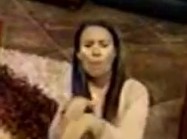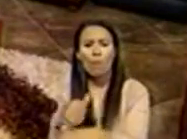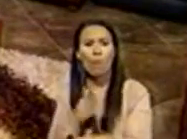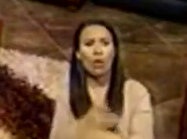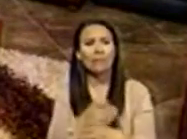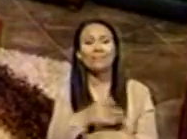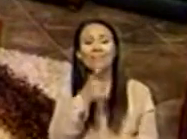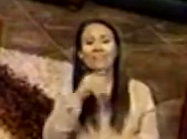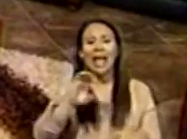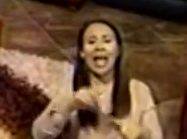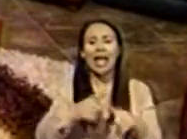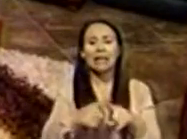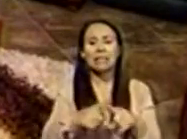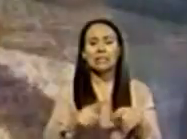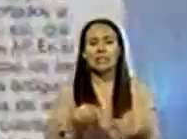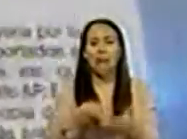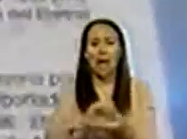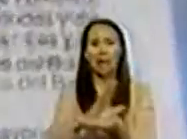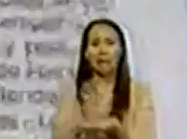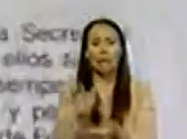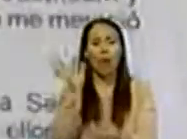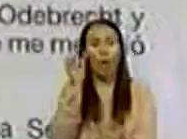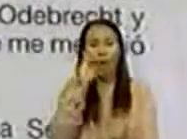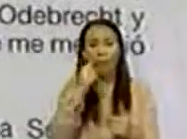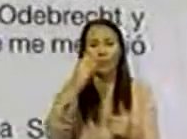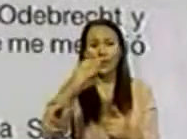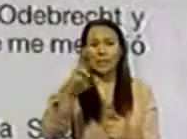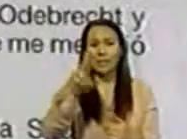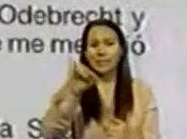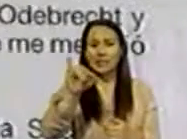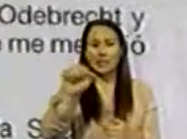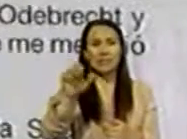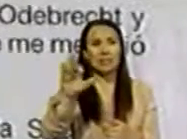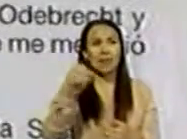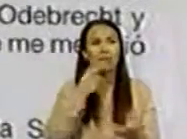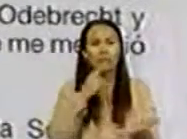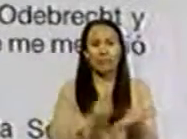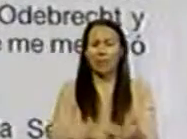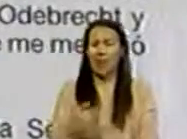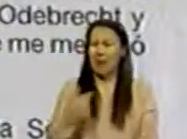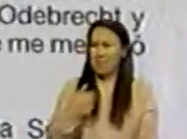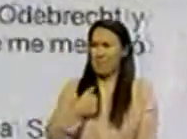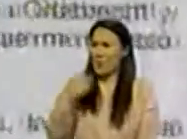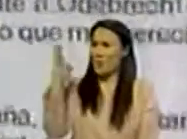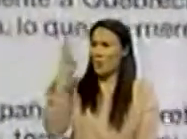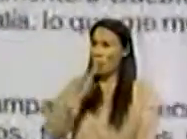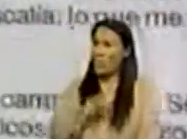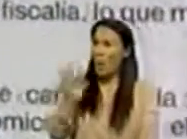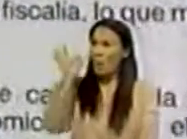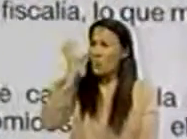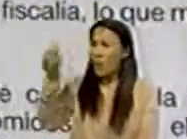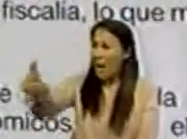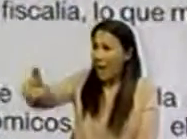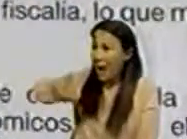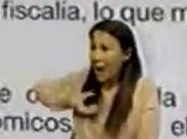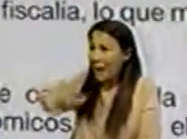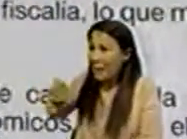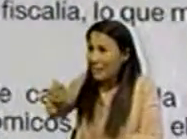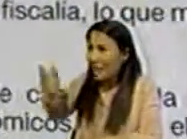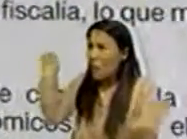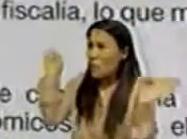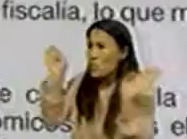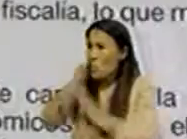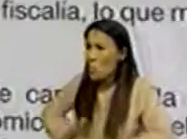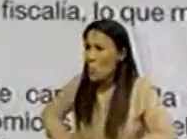ex asambleísta de País, Cristian Viteri, quien en un boletín señaló: a mí la señora Martínez no me ha entregado ni un centavo,